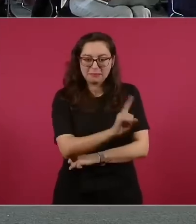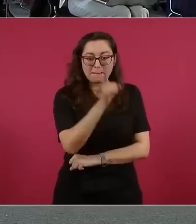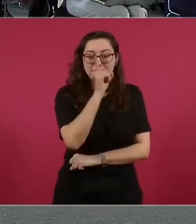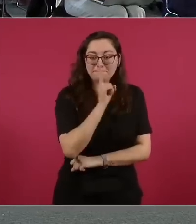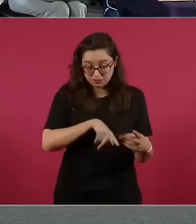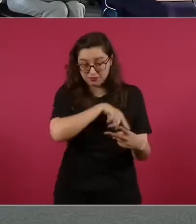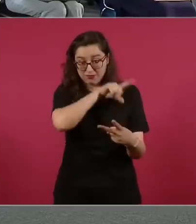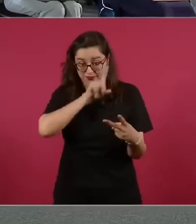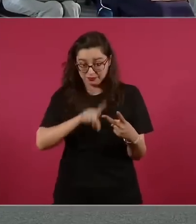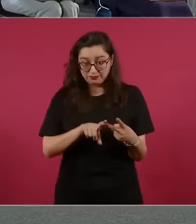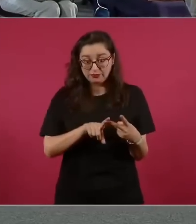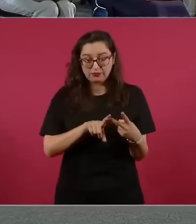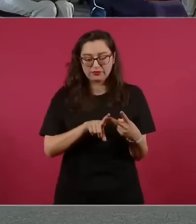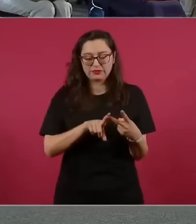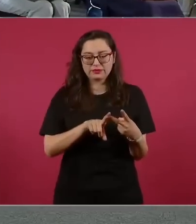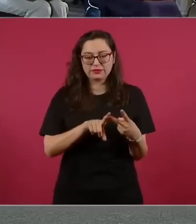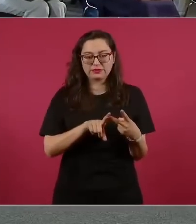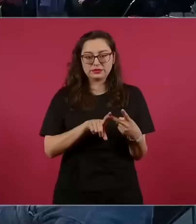Luego,